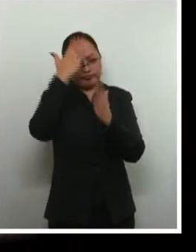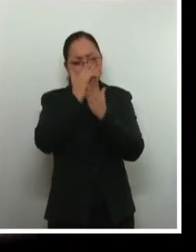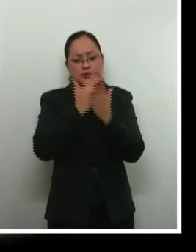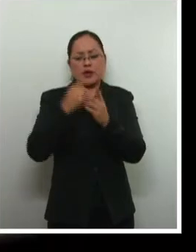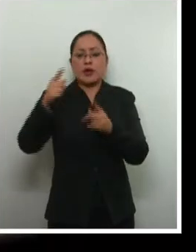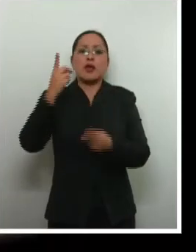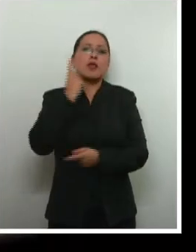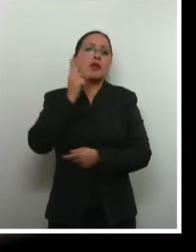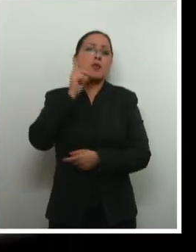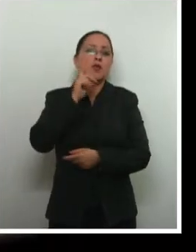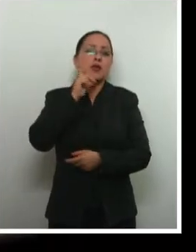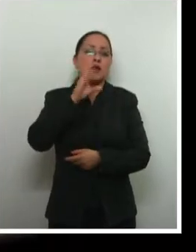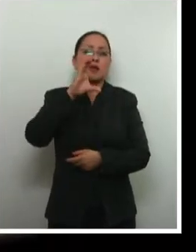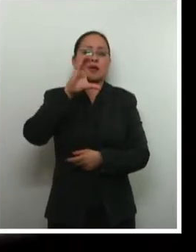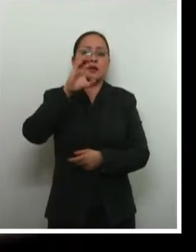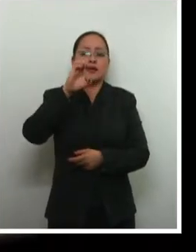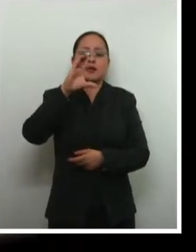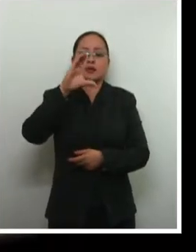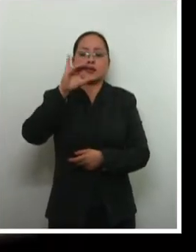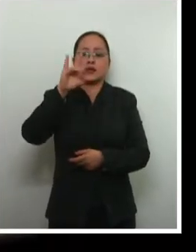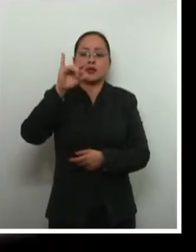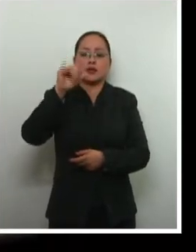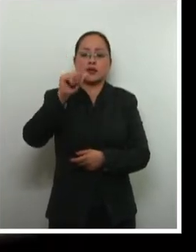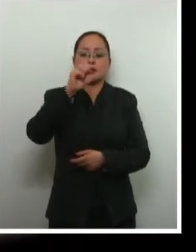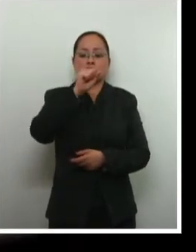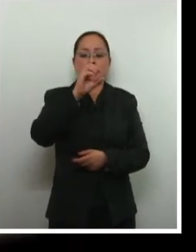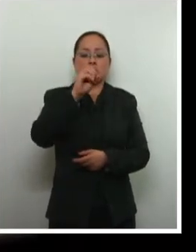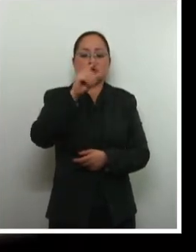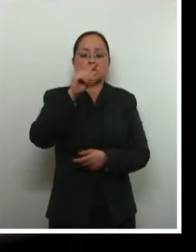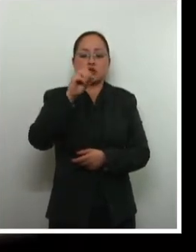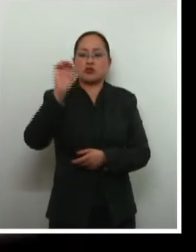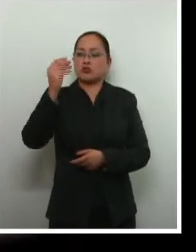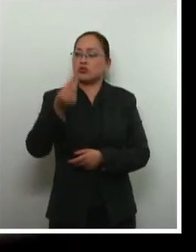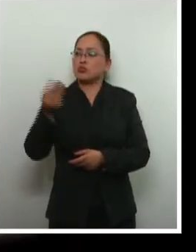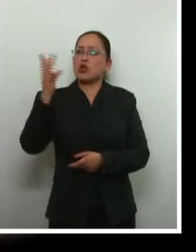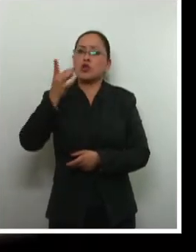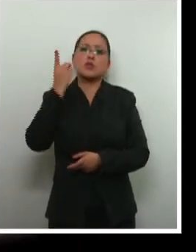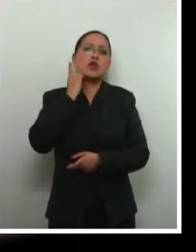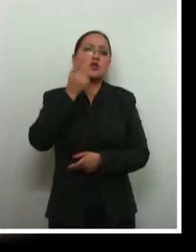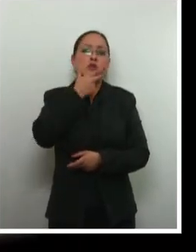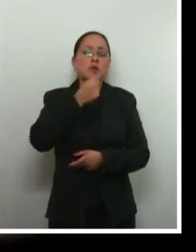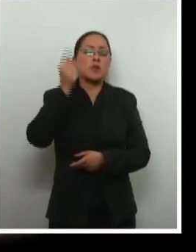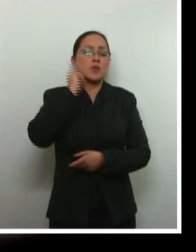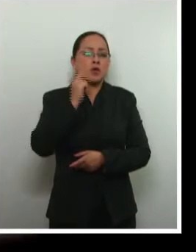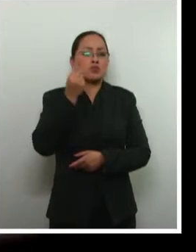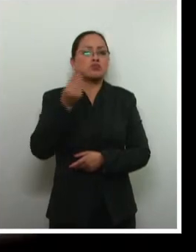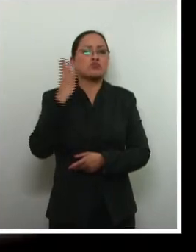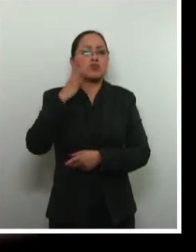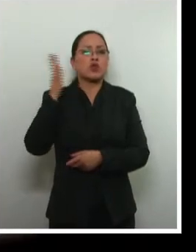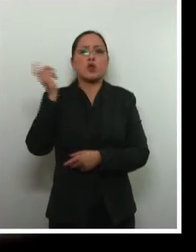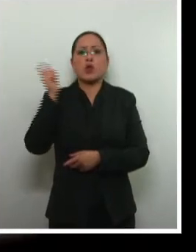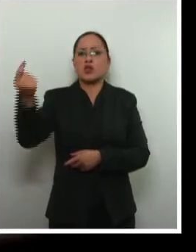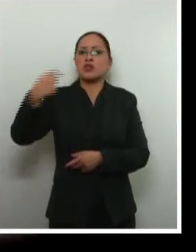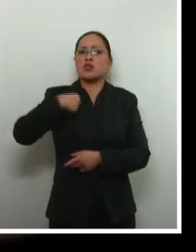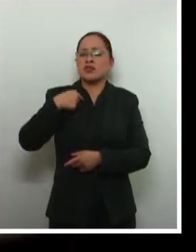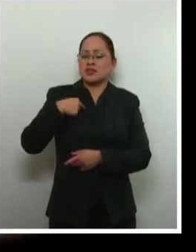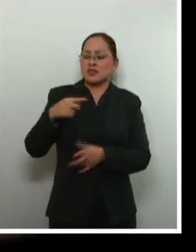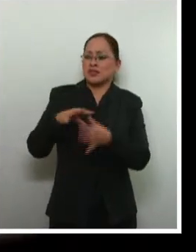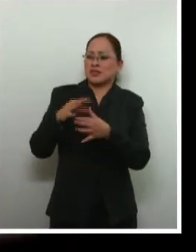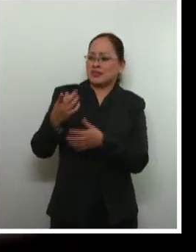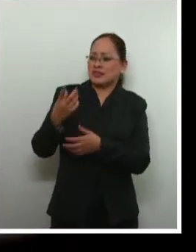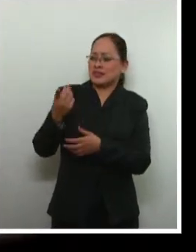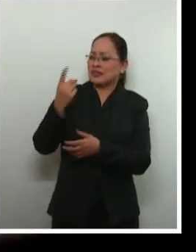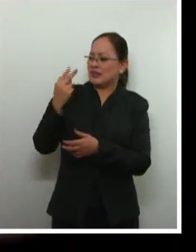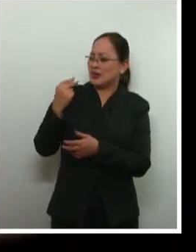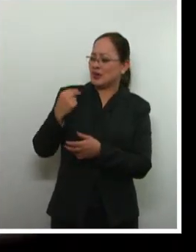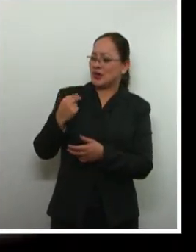la diputada Cecilia Soto, otras diputadas y otros diputados, cuando nos negaban